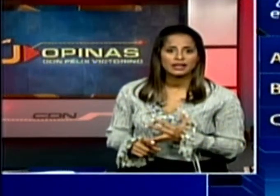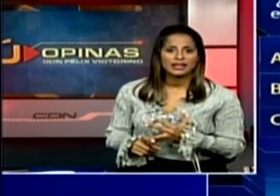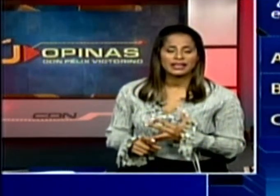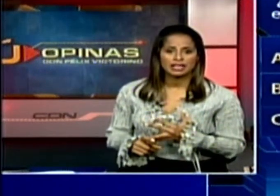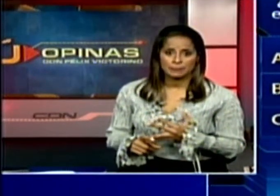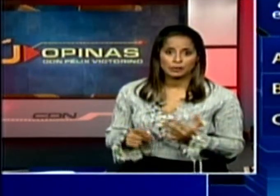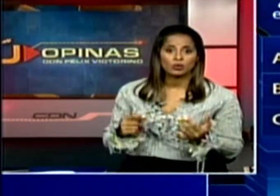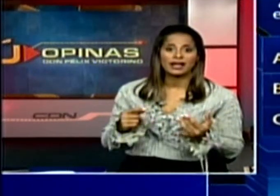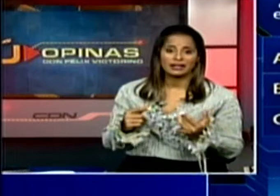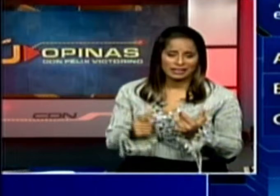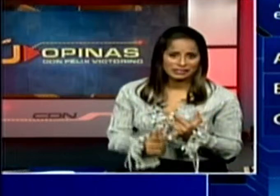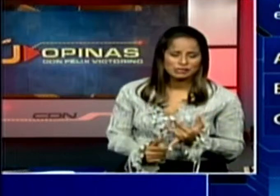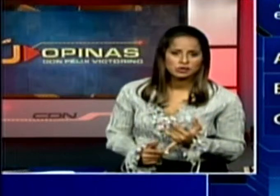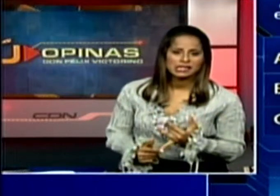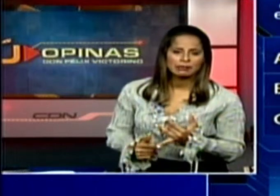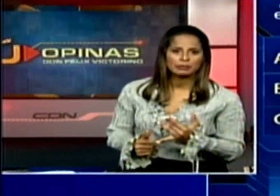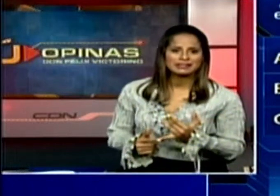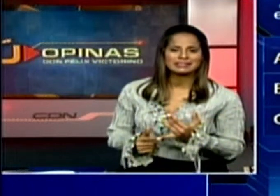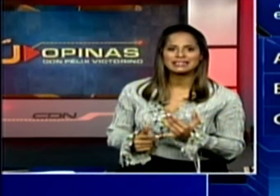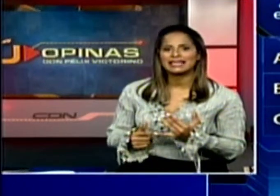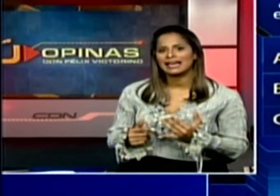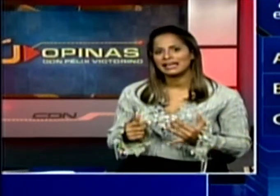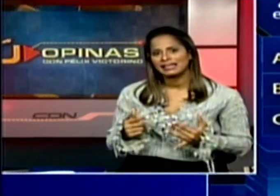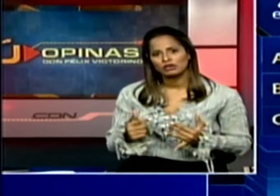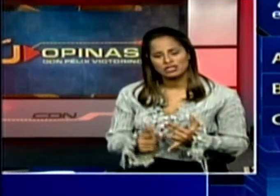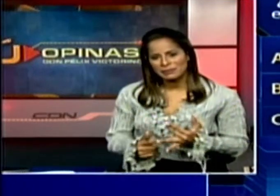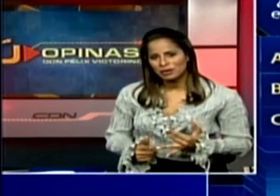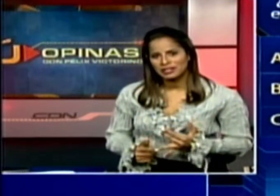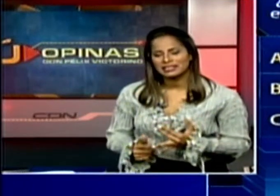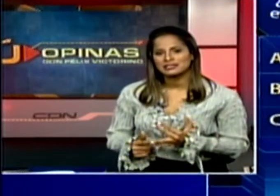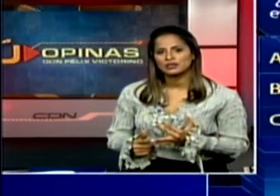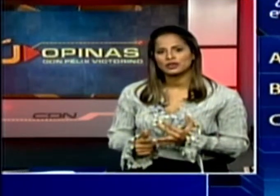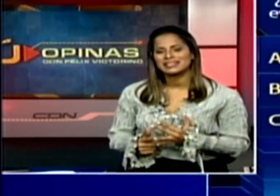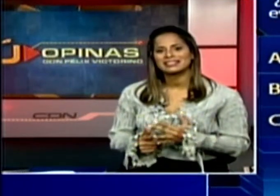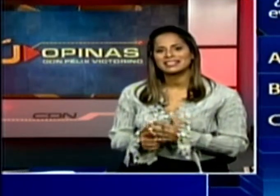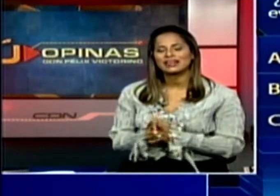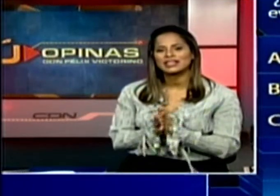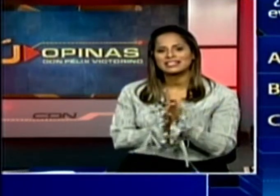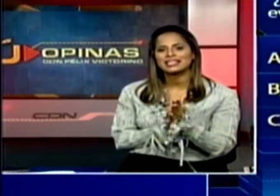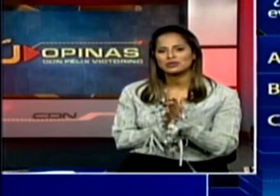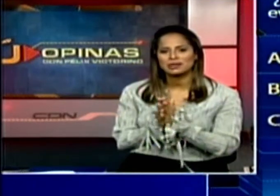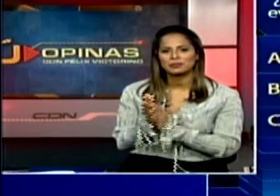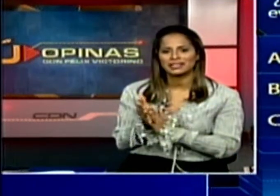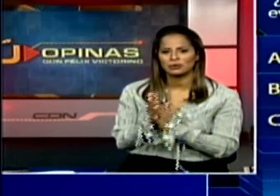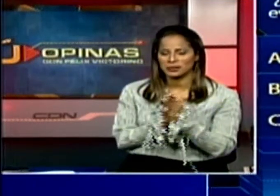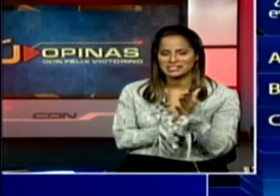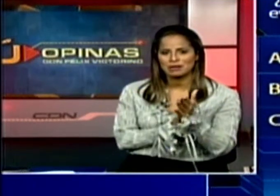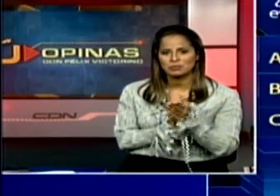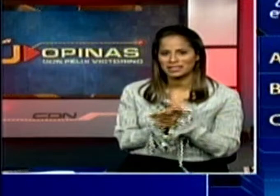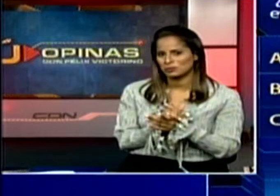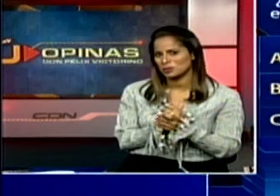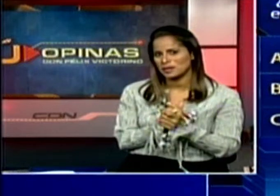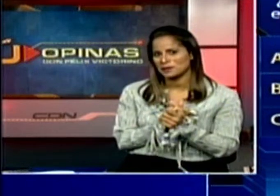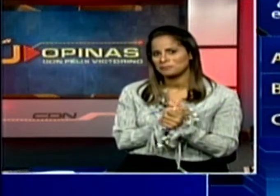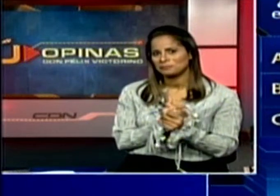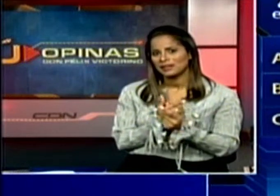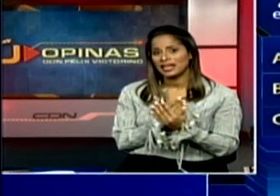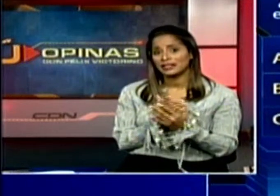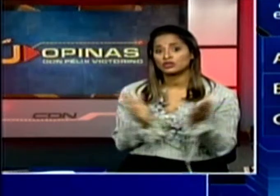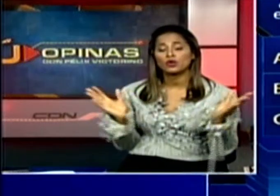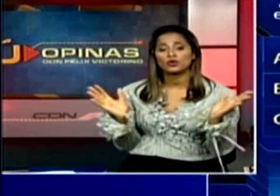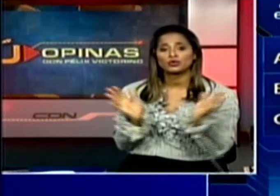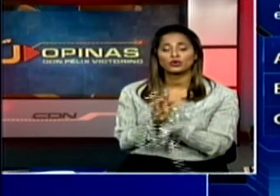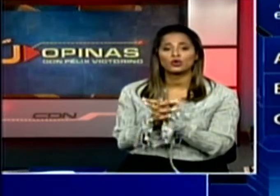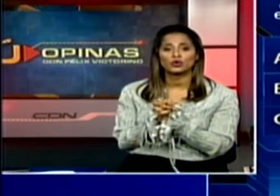casos respecto a las detenciones de la policía, los llamados de atención. Y en Santiago se han portado bien, se han portado muy bien.